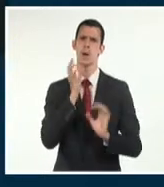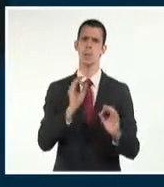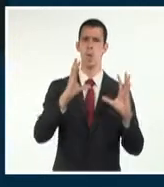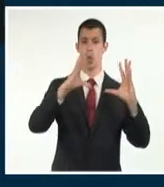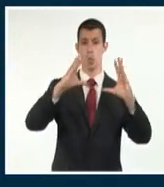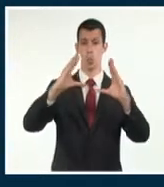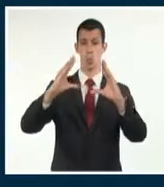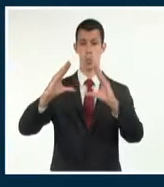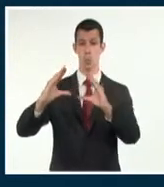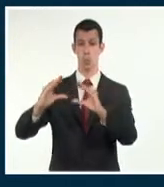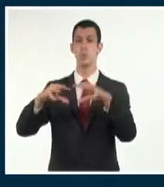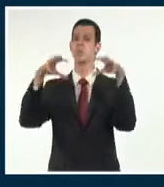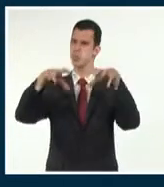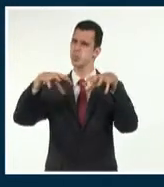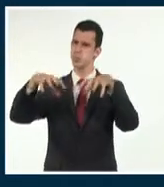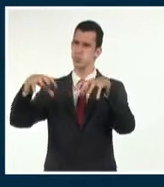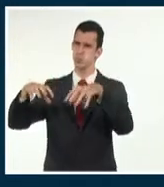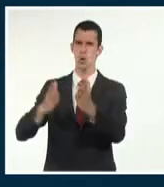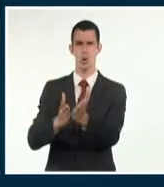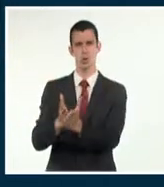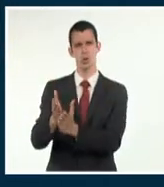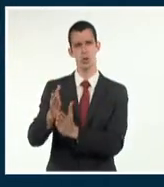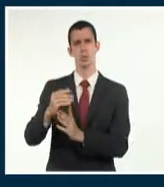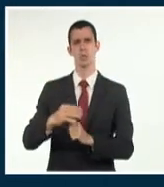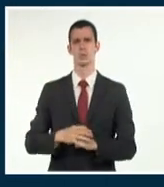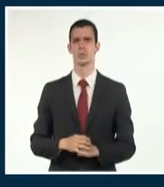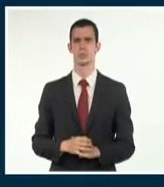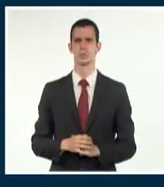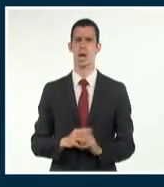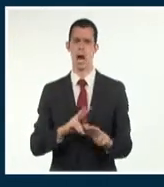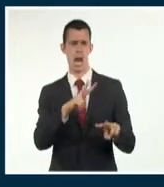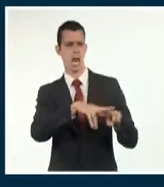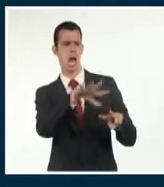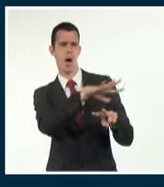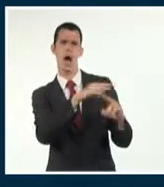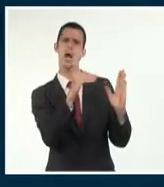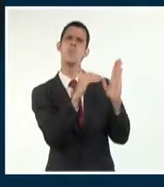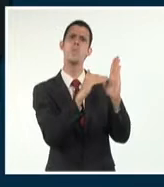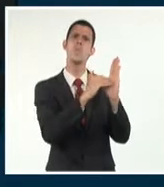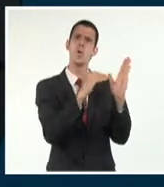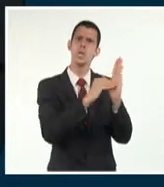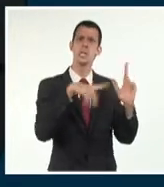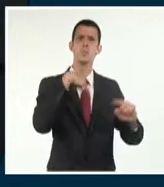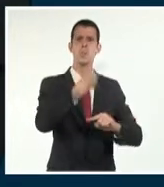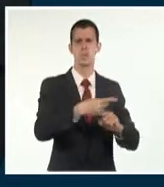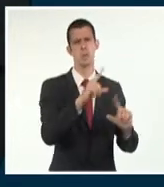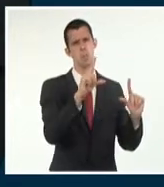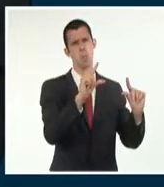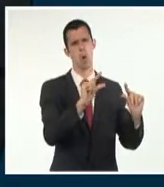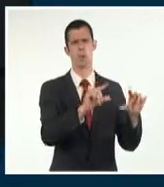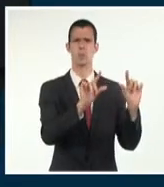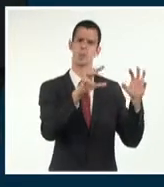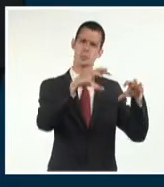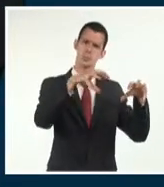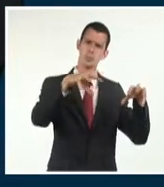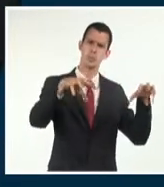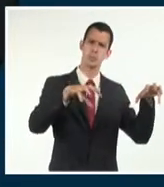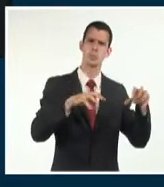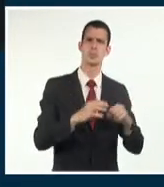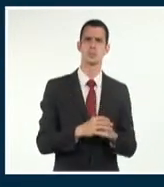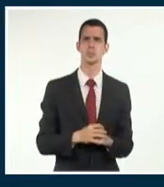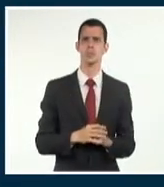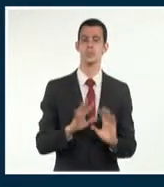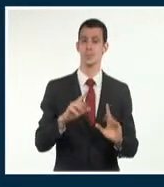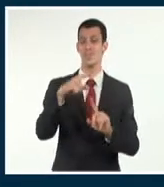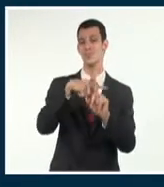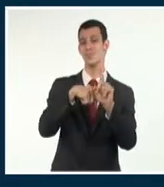Para el occidente van a resultar más aisladas las lluvias durante la tarde de mañana. Tendremos temperaturas con valores que van a tener muy poca variación. En la madrugada las